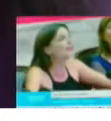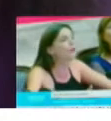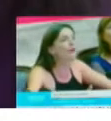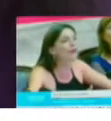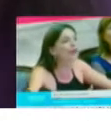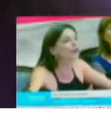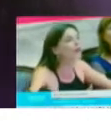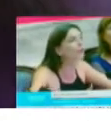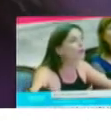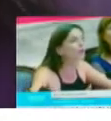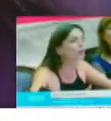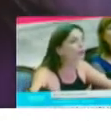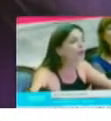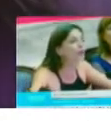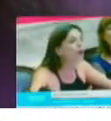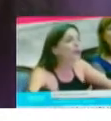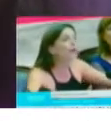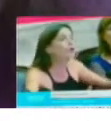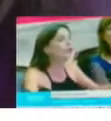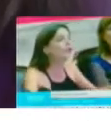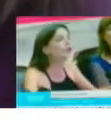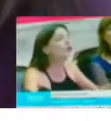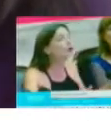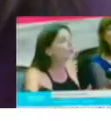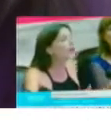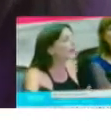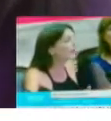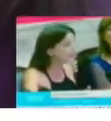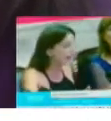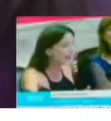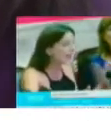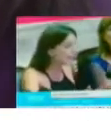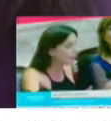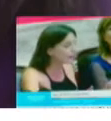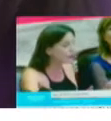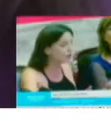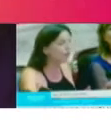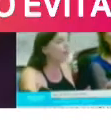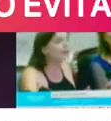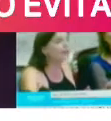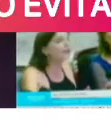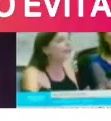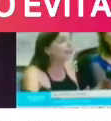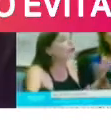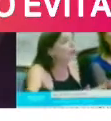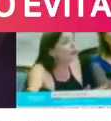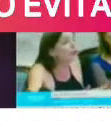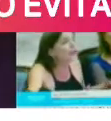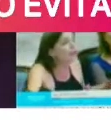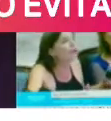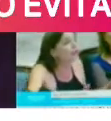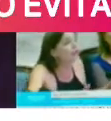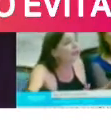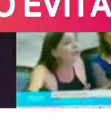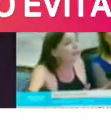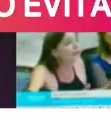difícil poder defender y garantizar su participación igualitaria y donde realmente es muy necesario y hasta imprescindible